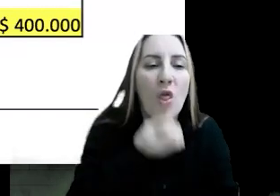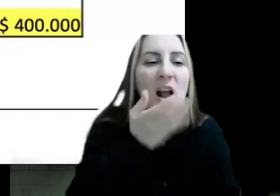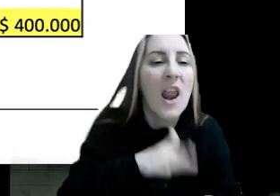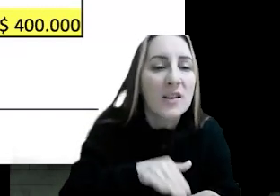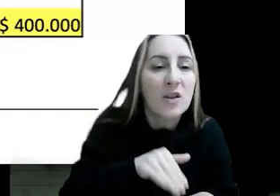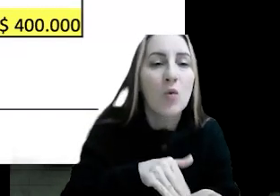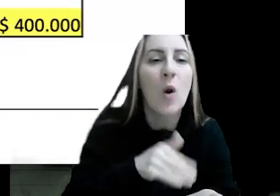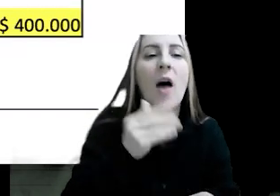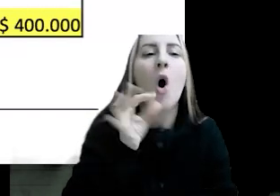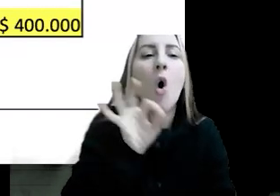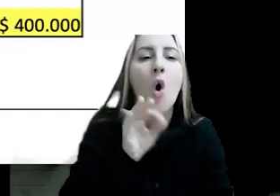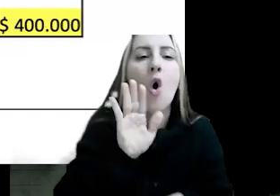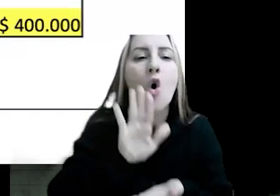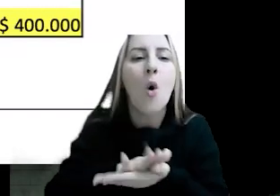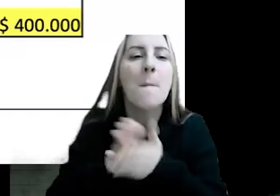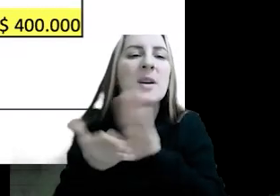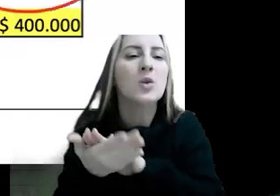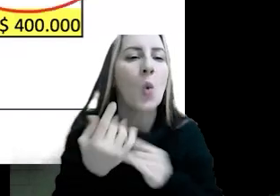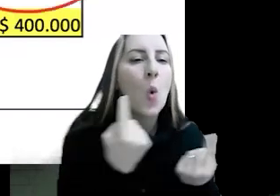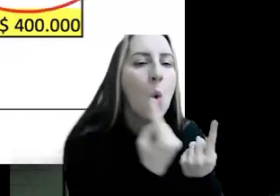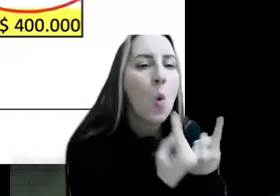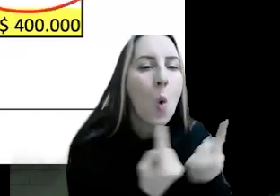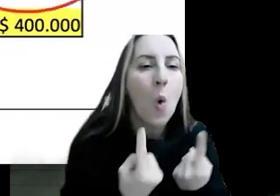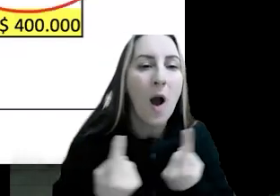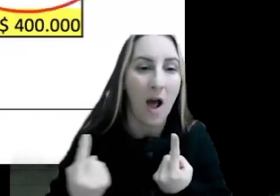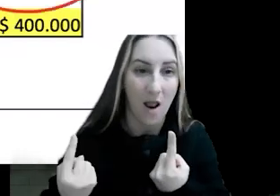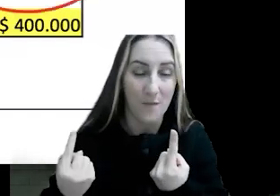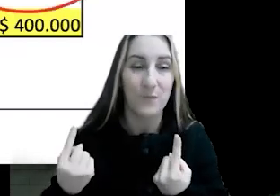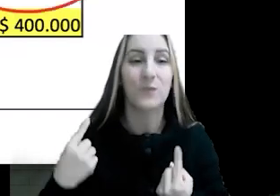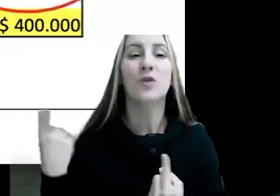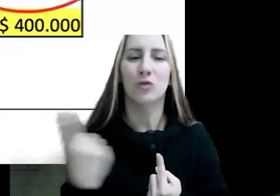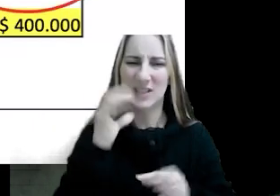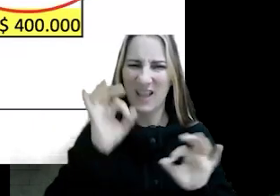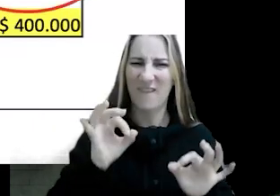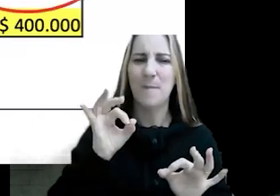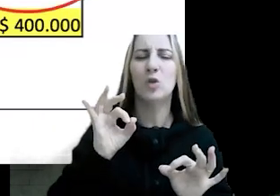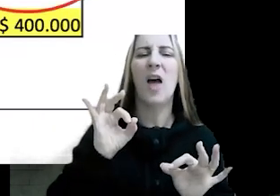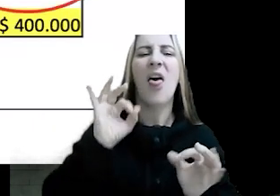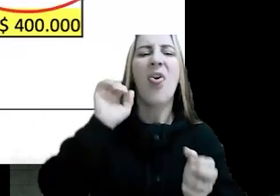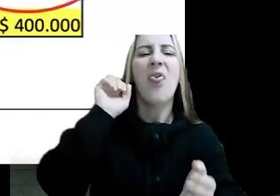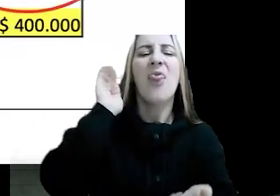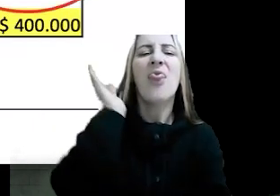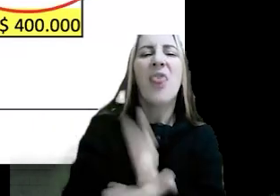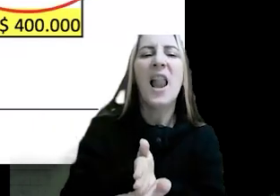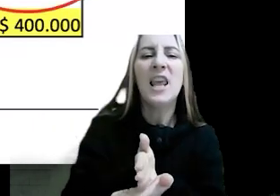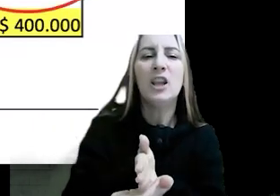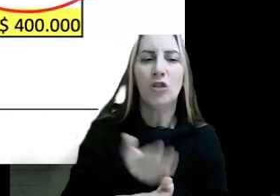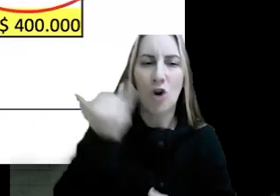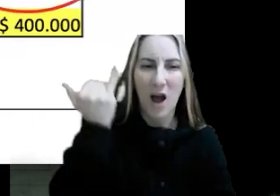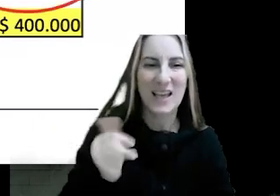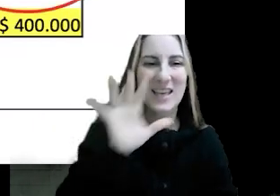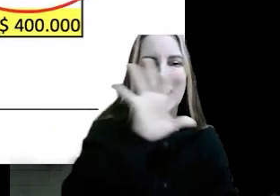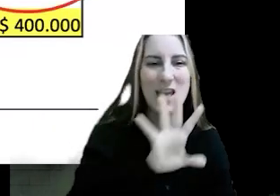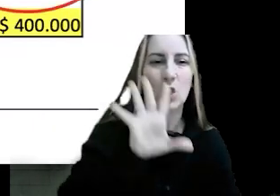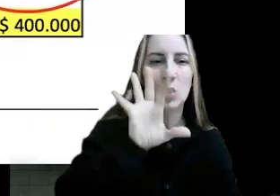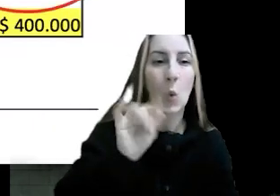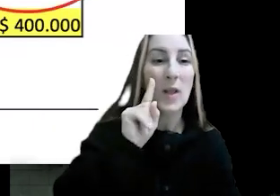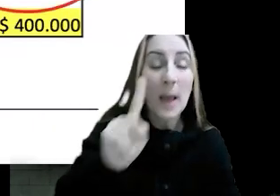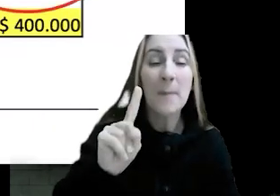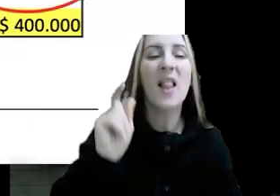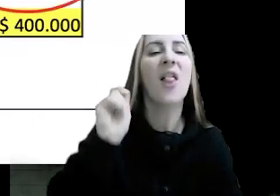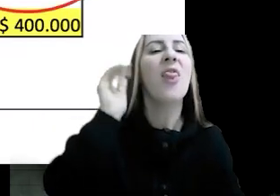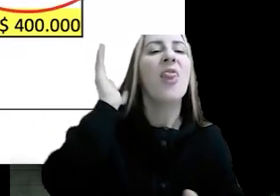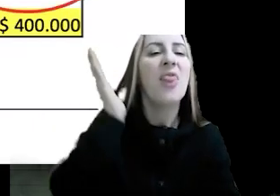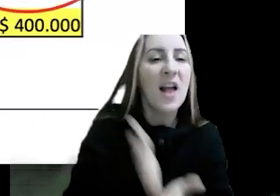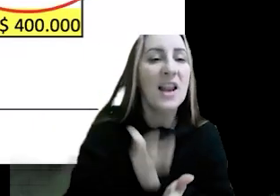compensación? Entonces, acá ya sabemos que tenemos el delito, ¿no? Al menos por los 550.000 sabemos que tenemos el delito. La pregunta es si se